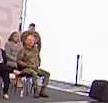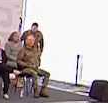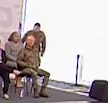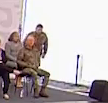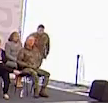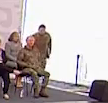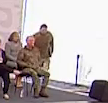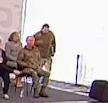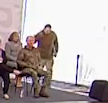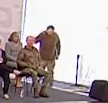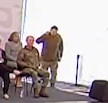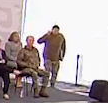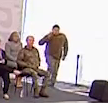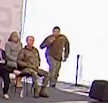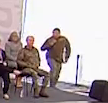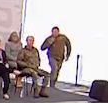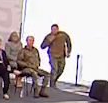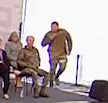posteriormente